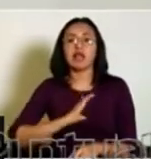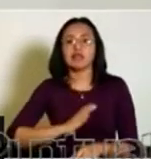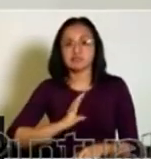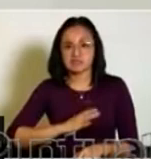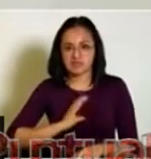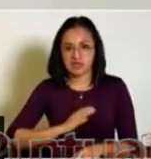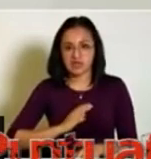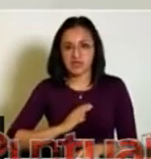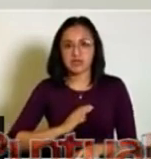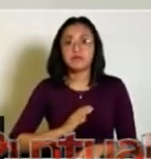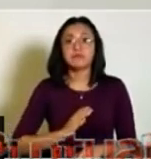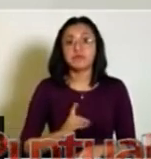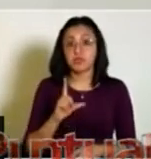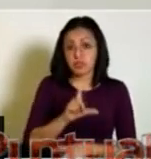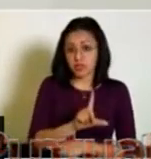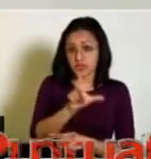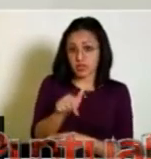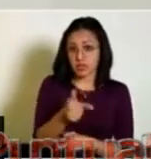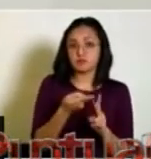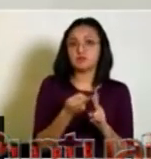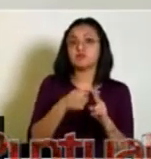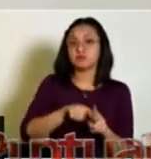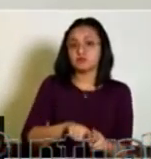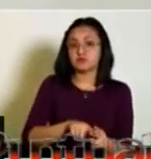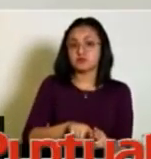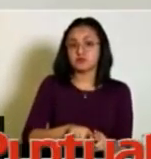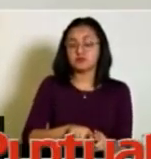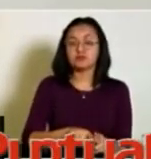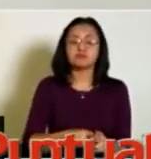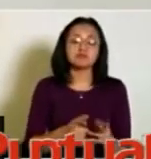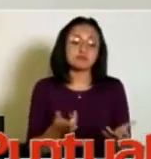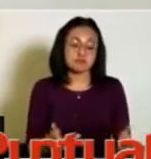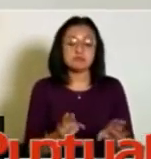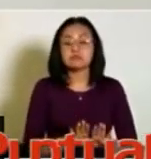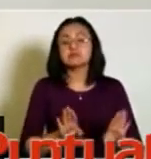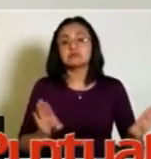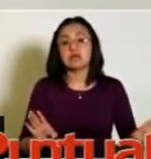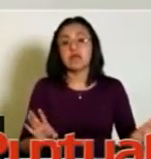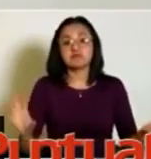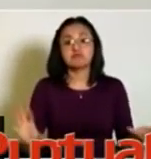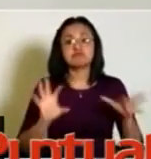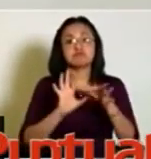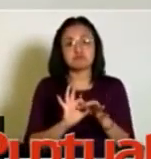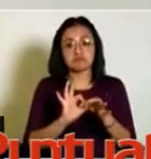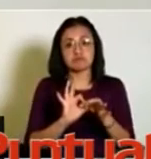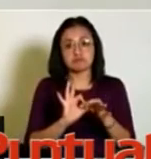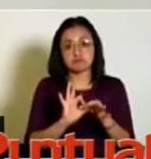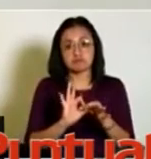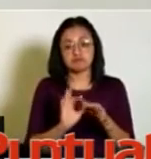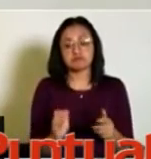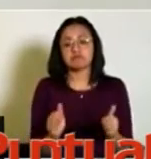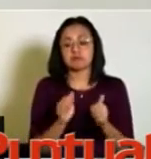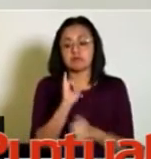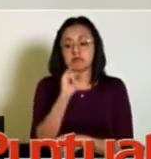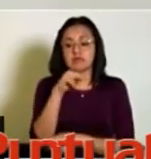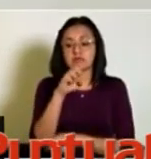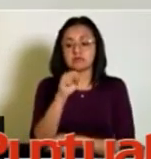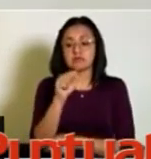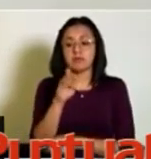Cancerología, y a partir de ese momento ya estamos coordinados el